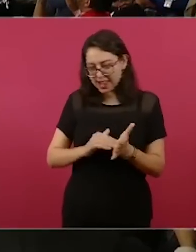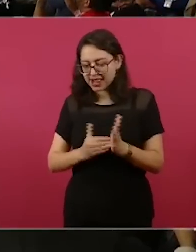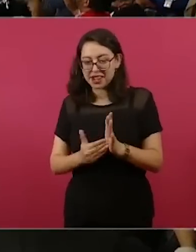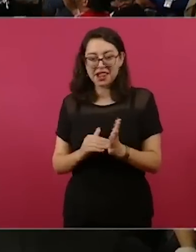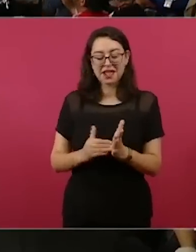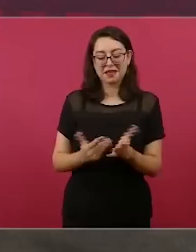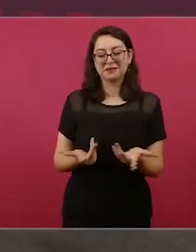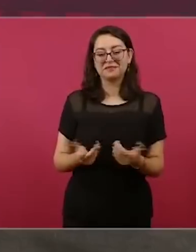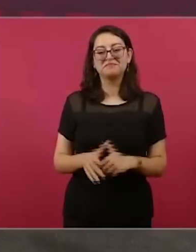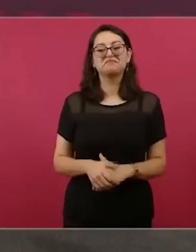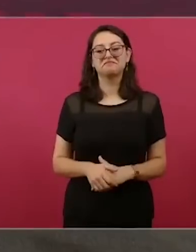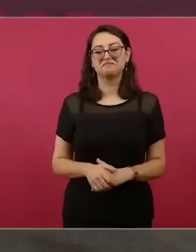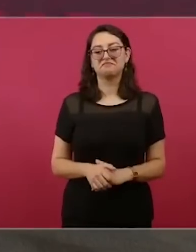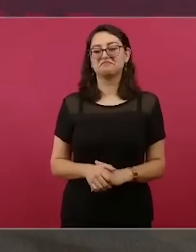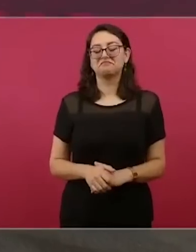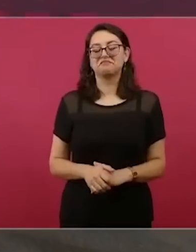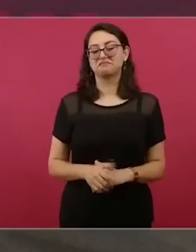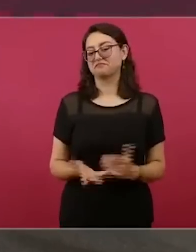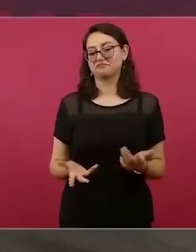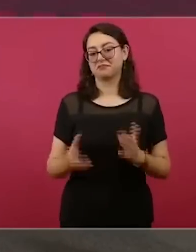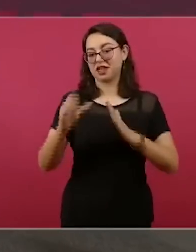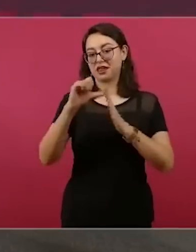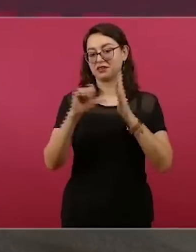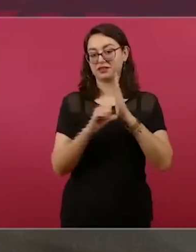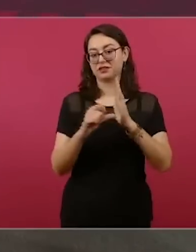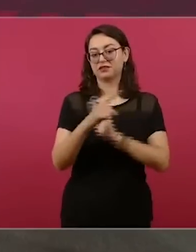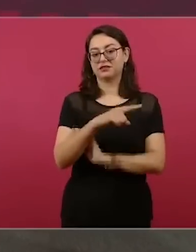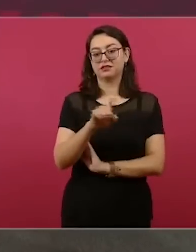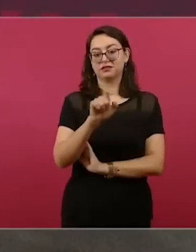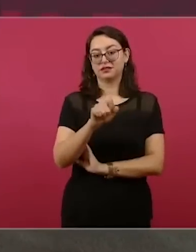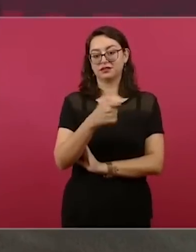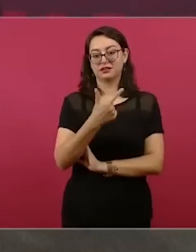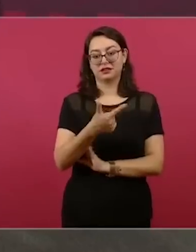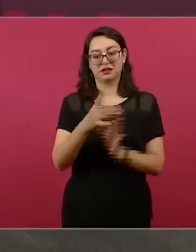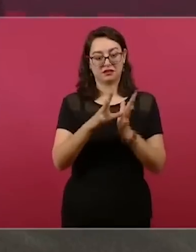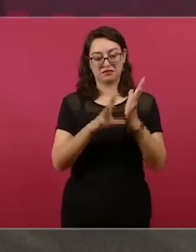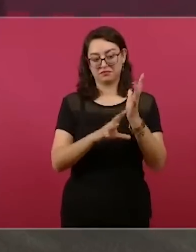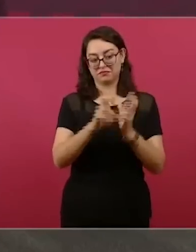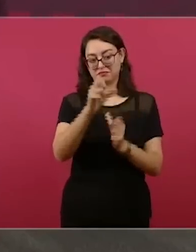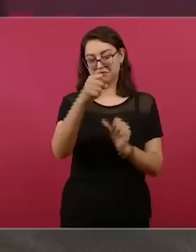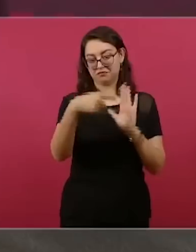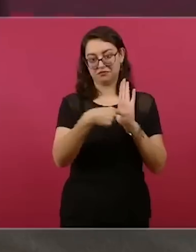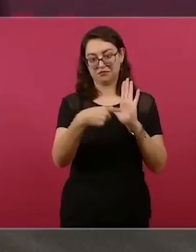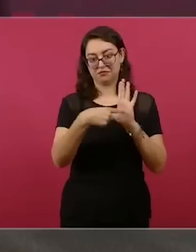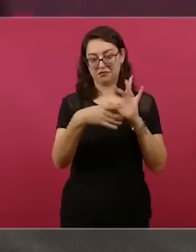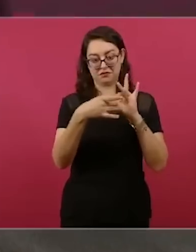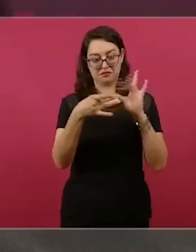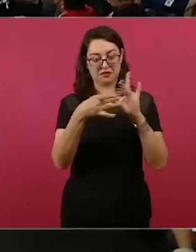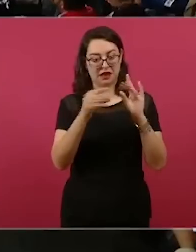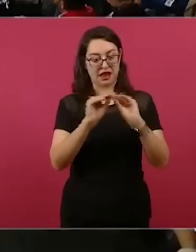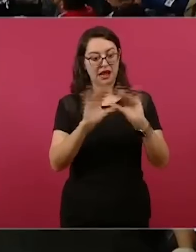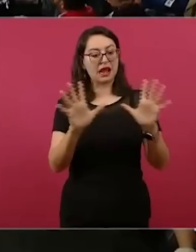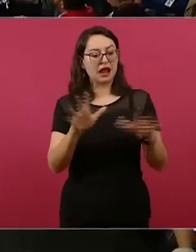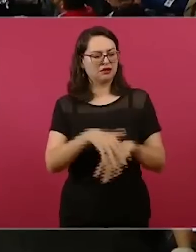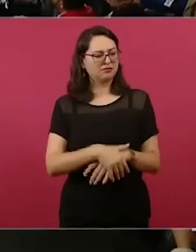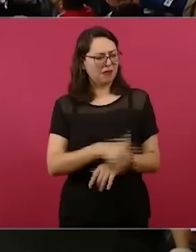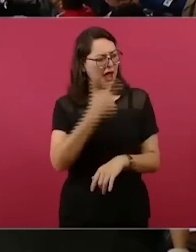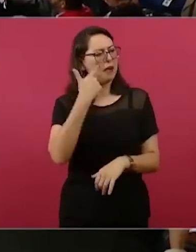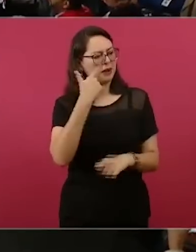porque es muy clara el artículo 127 de la Constitución. ¿Por qué no lo pones otra